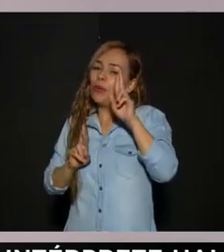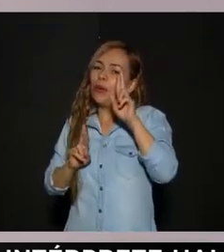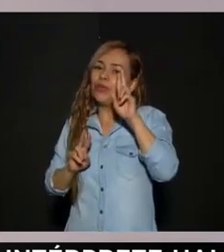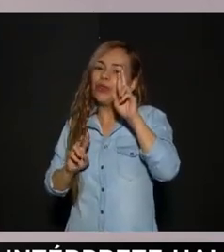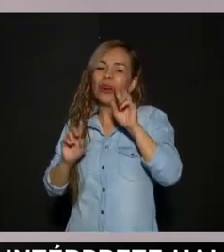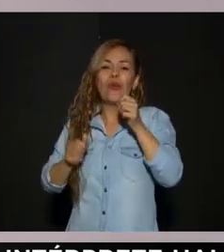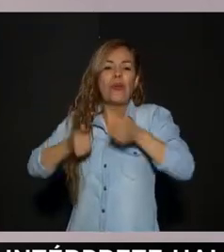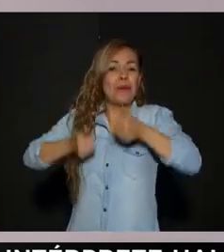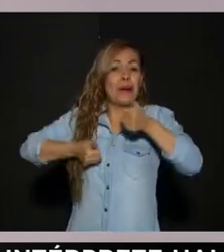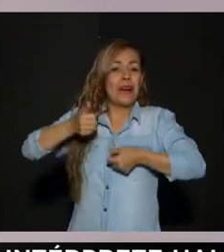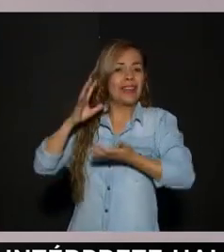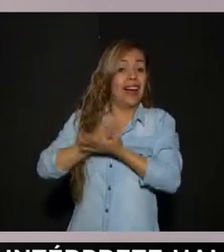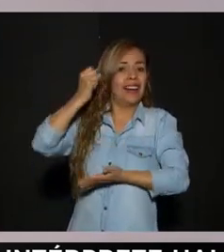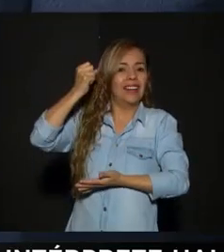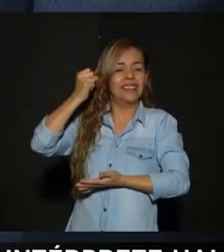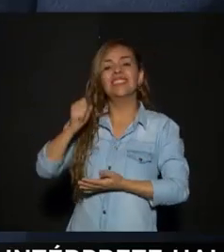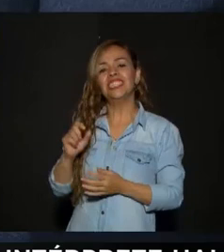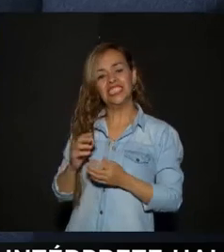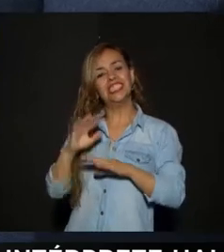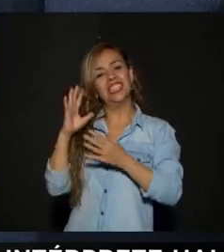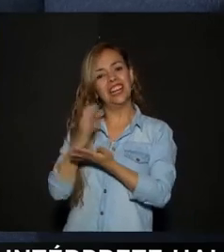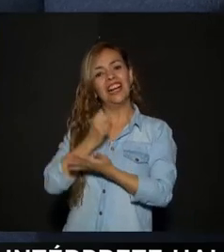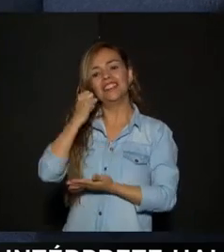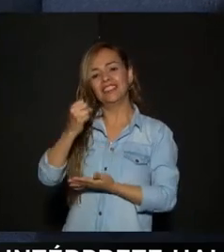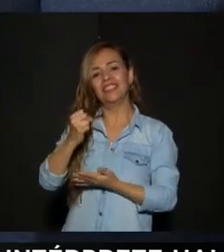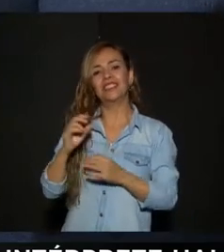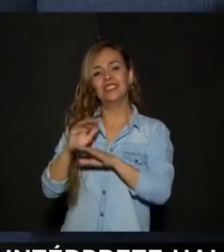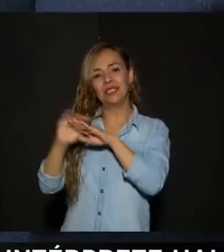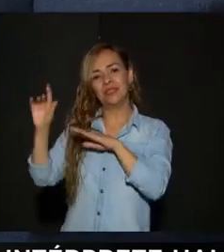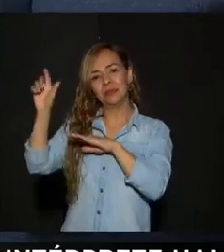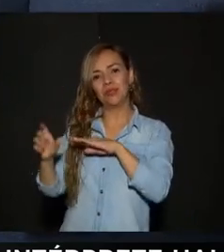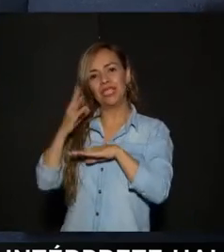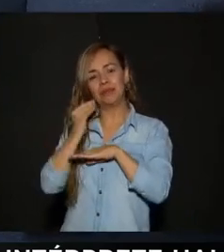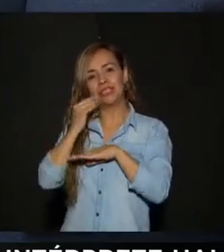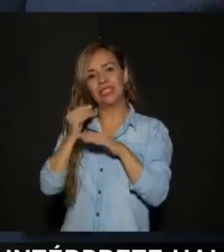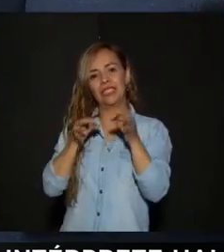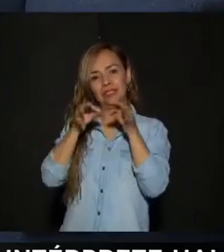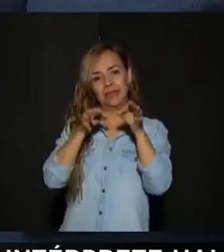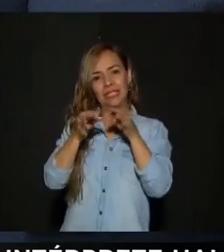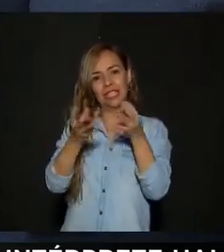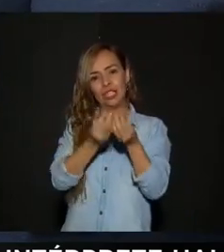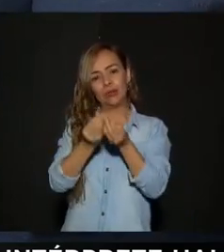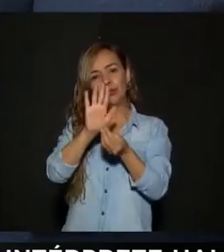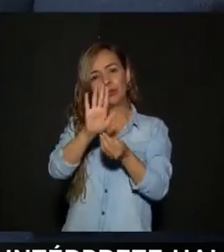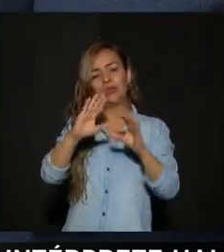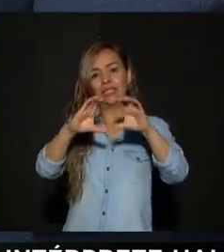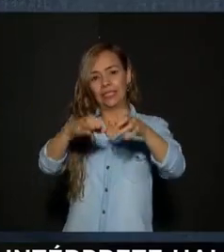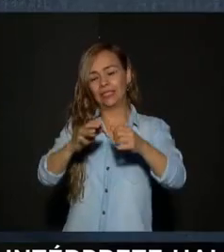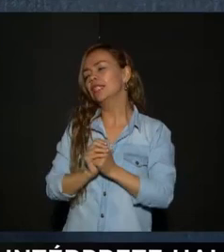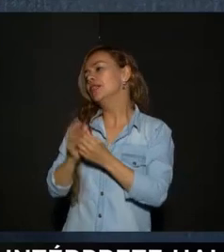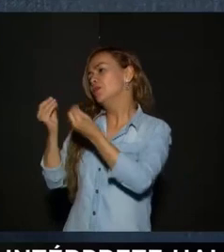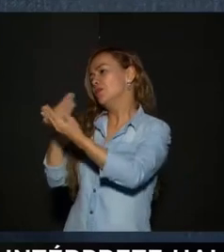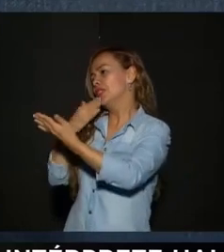Profesora, muchísimas gracias por acompañarnos. Aquí muchas gracias por invitarnos y los niños, si quieren seguir aumentando sus niveles